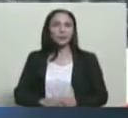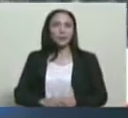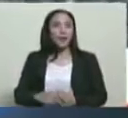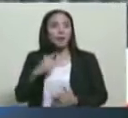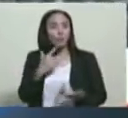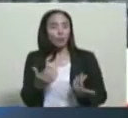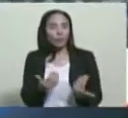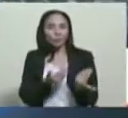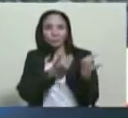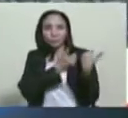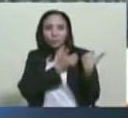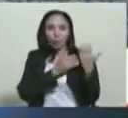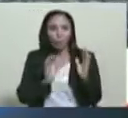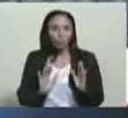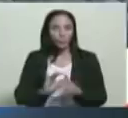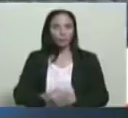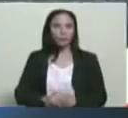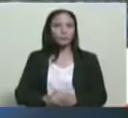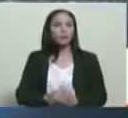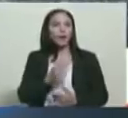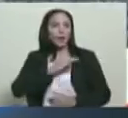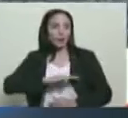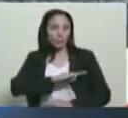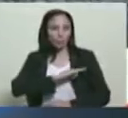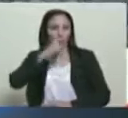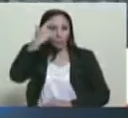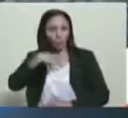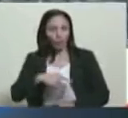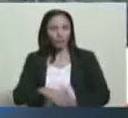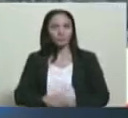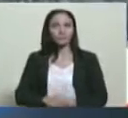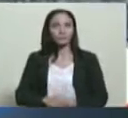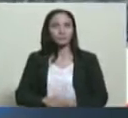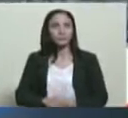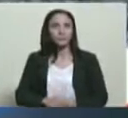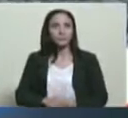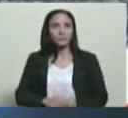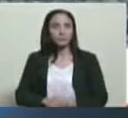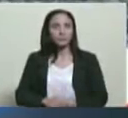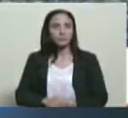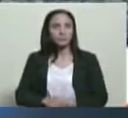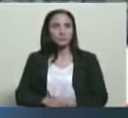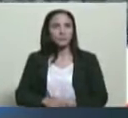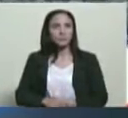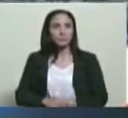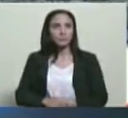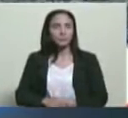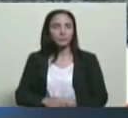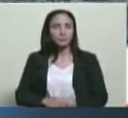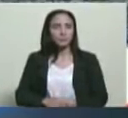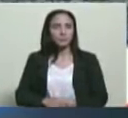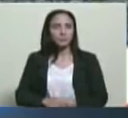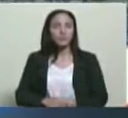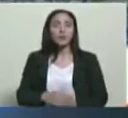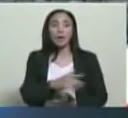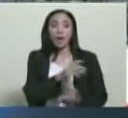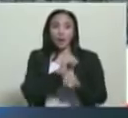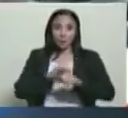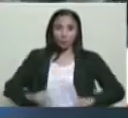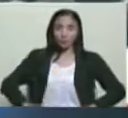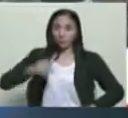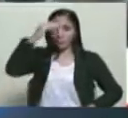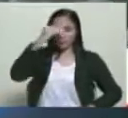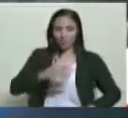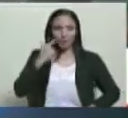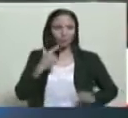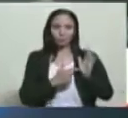el compromiso, reforzando la moral. Yo les decía hoy a los militares, la Fuerza Armada tiene que demostrar ante